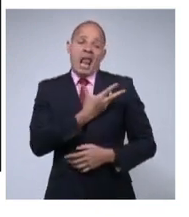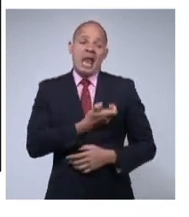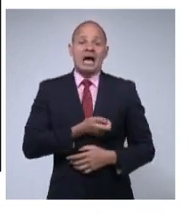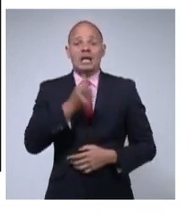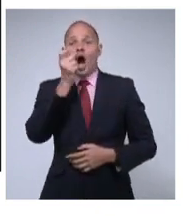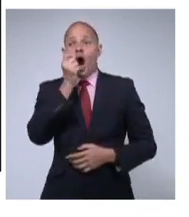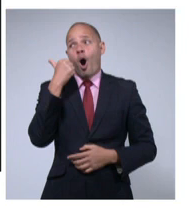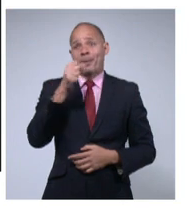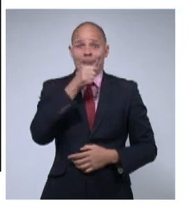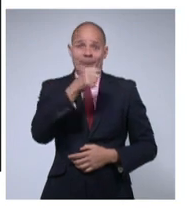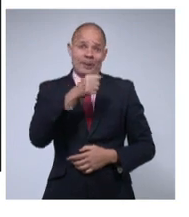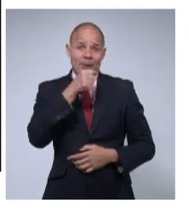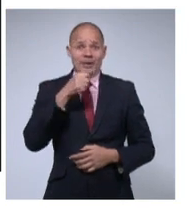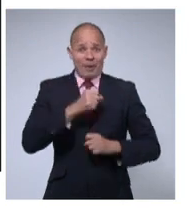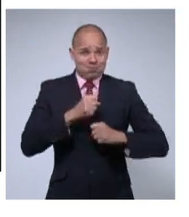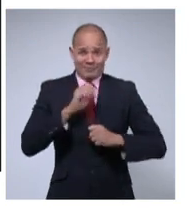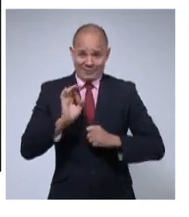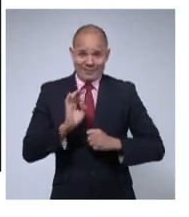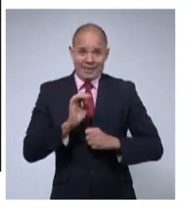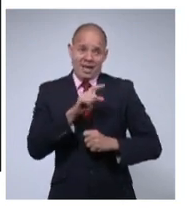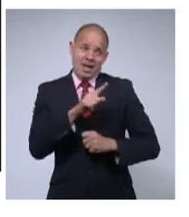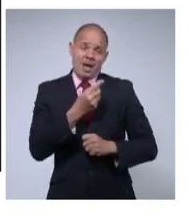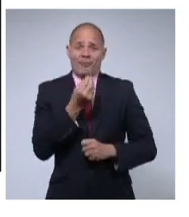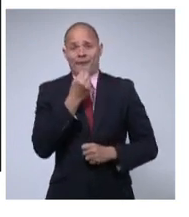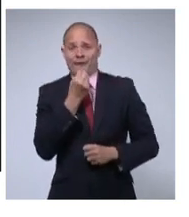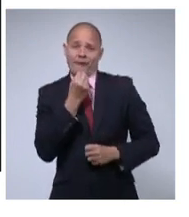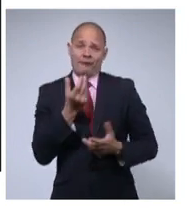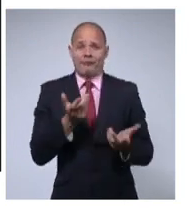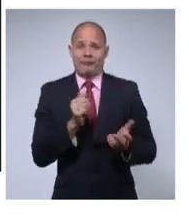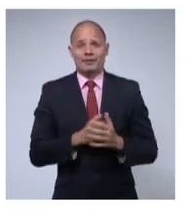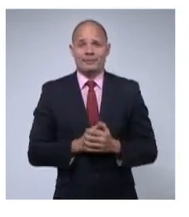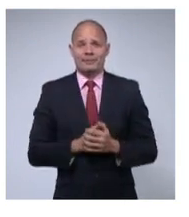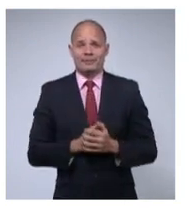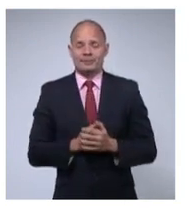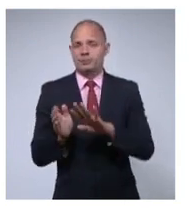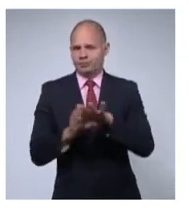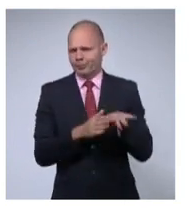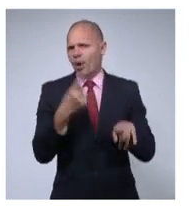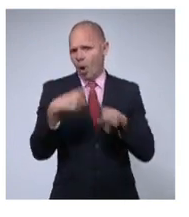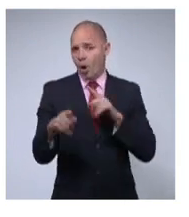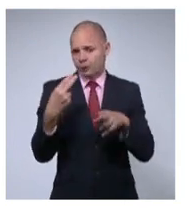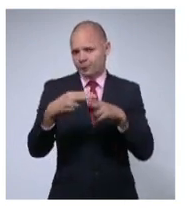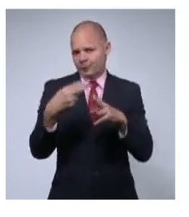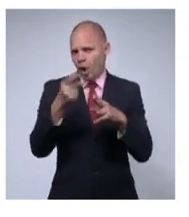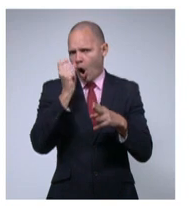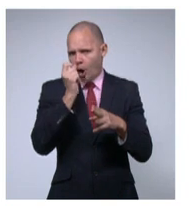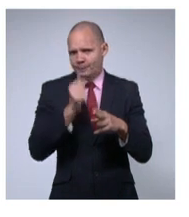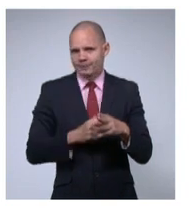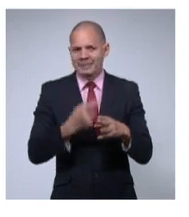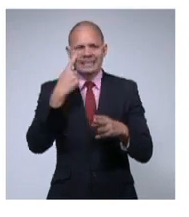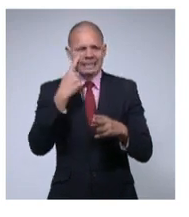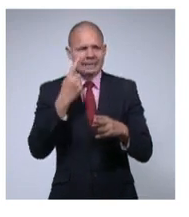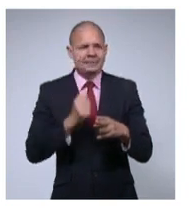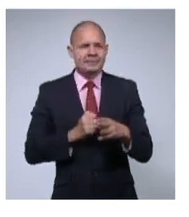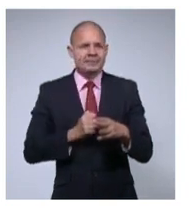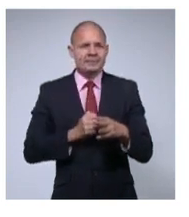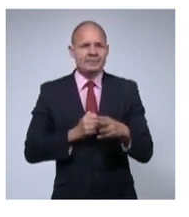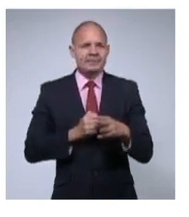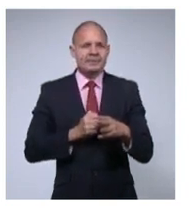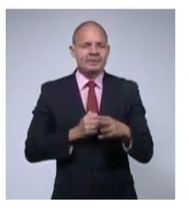repite lo mismo, vean ustedes. Otra persona, Hansel Moreno. Por cierto, parece que lo eliminó